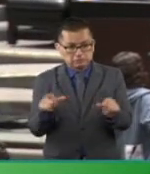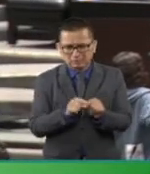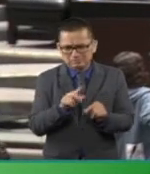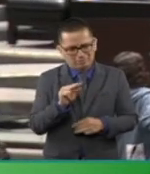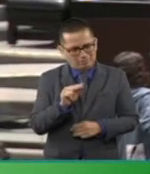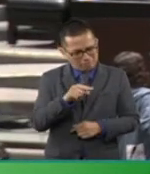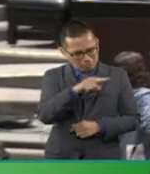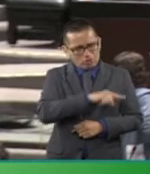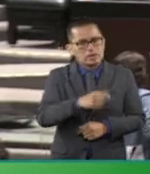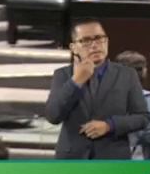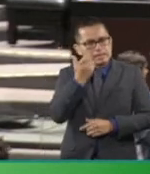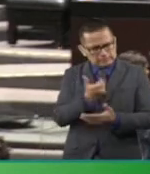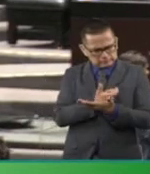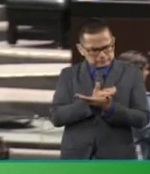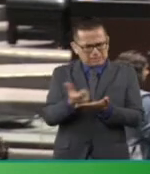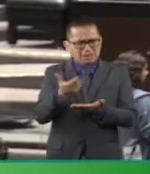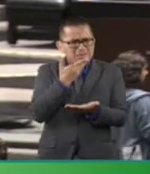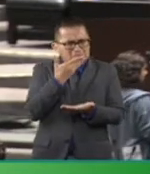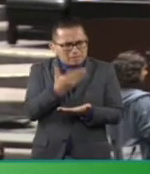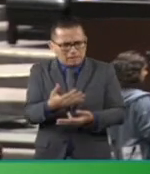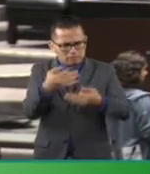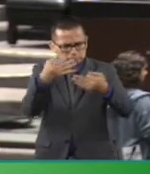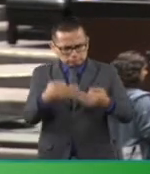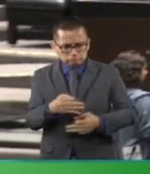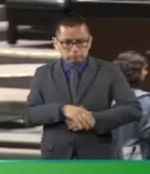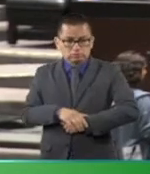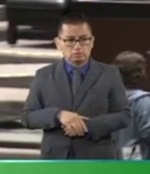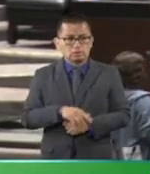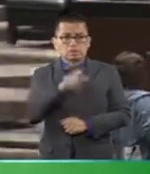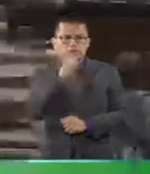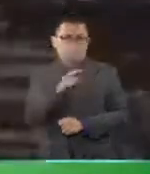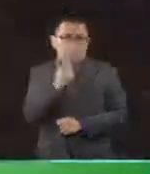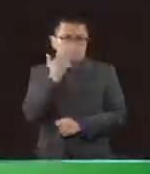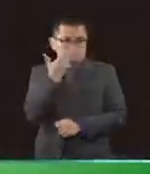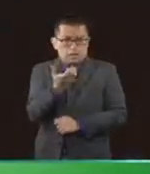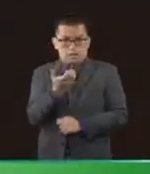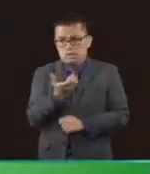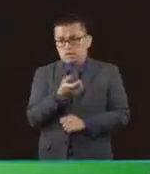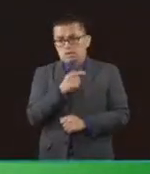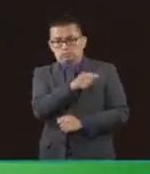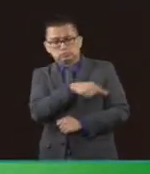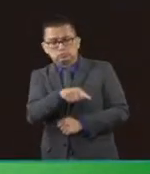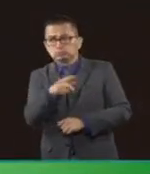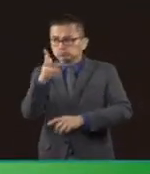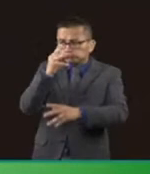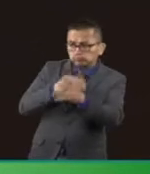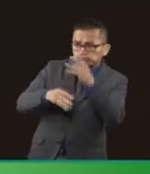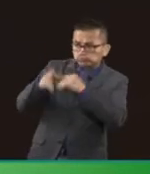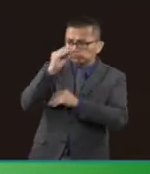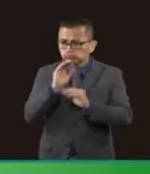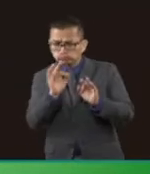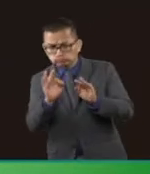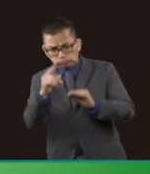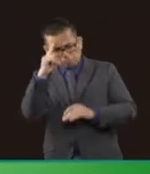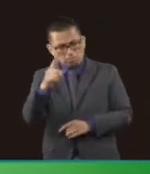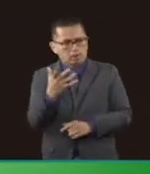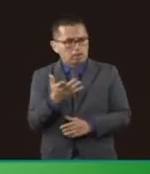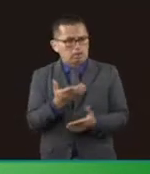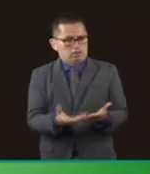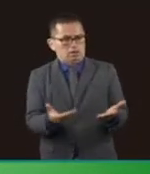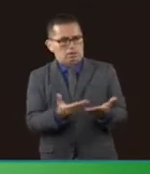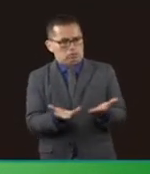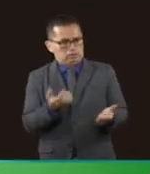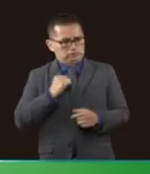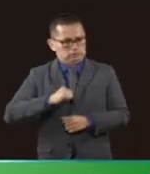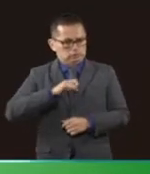buscan un salario quieren una educación que les permita hacer frente a los retos y oportunidades del